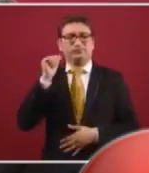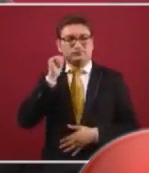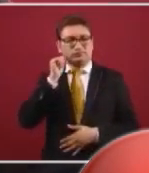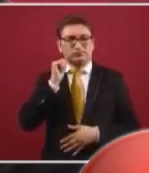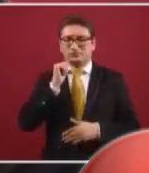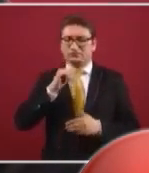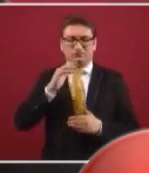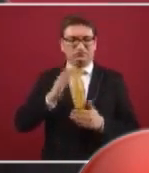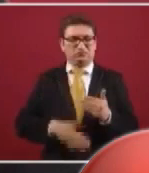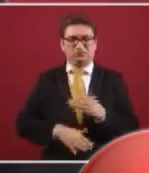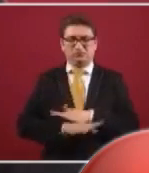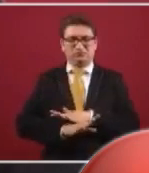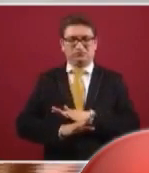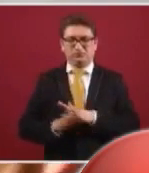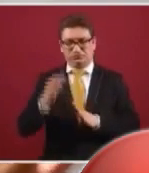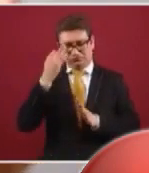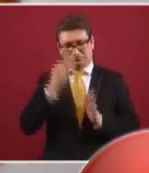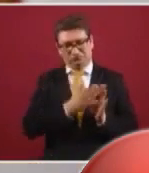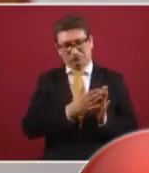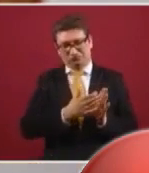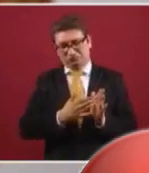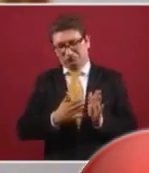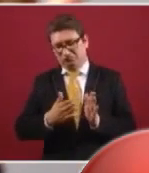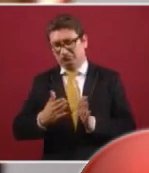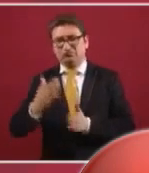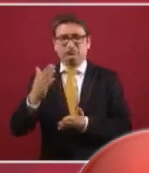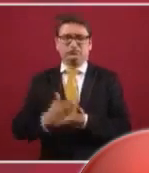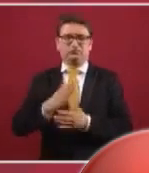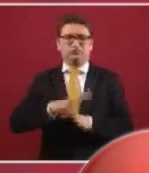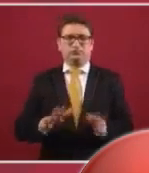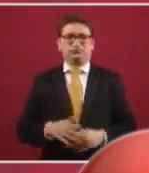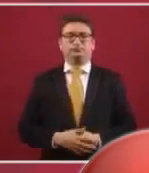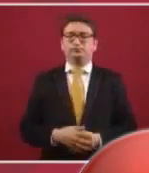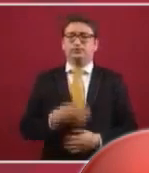se termina una etapa.